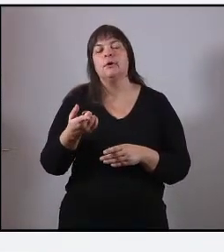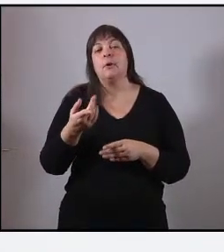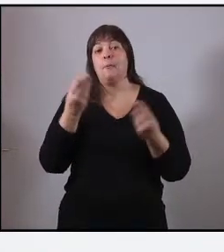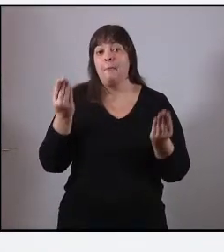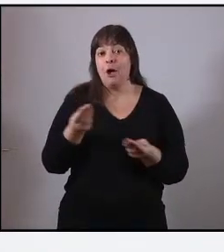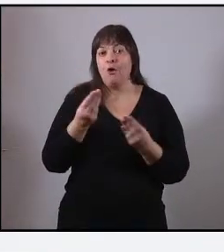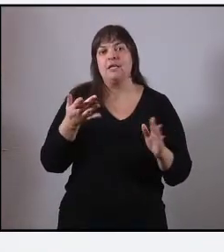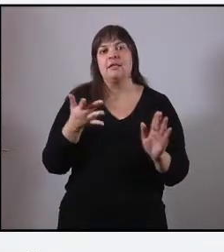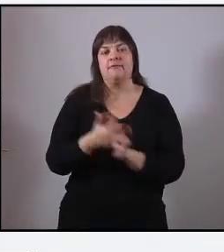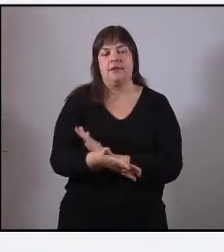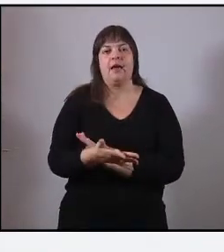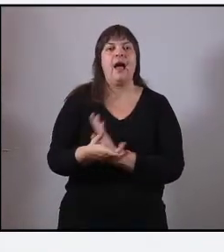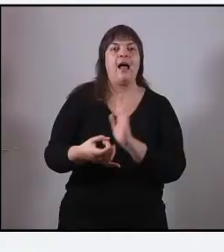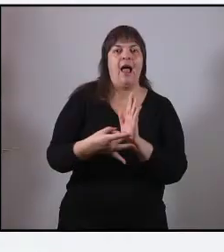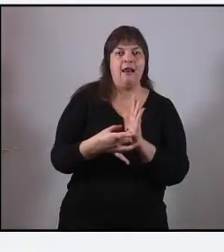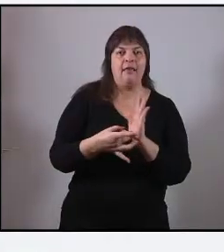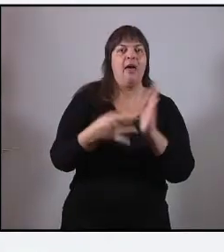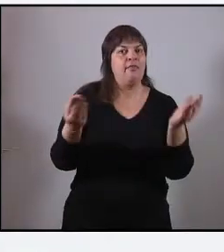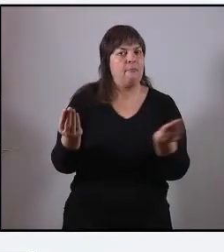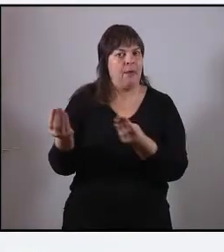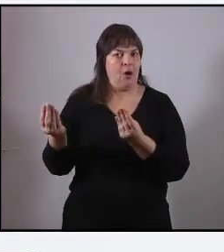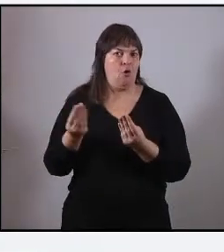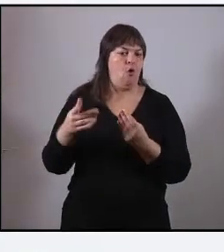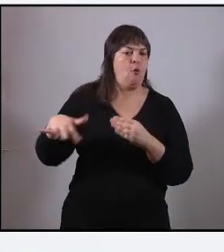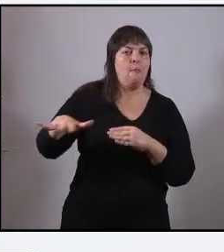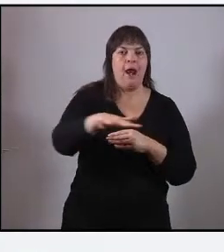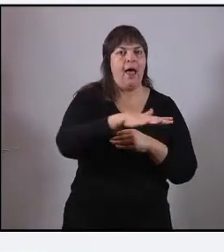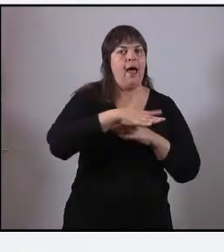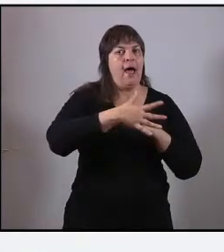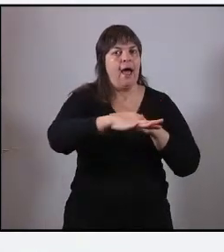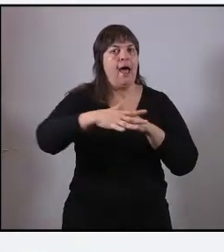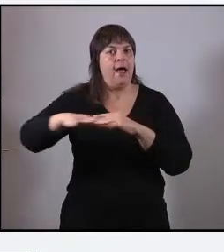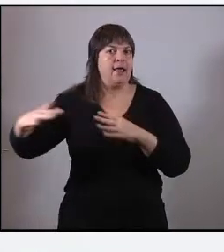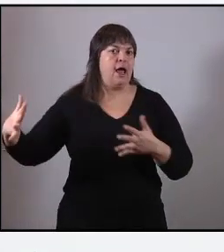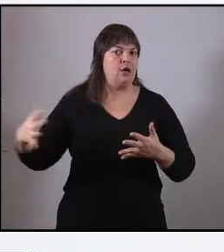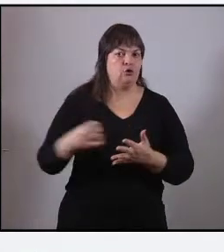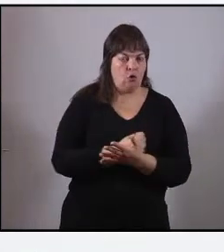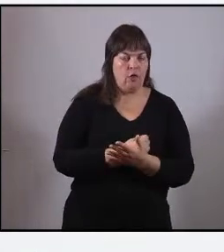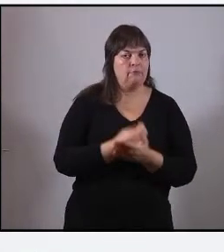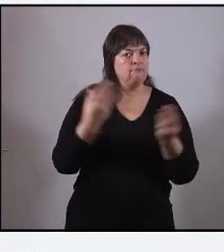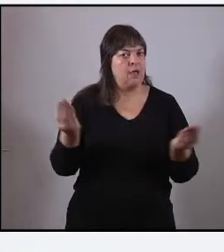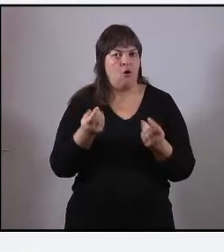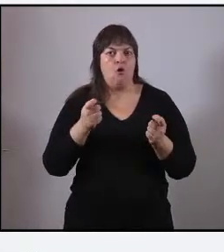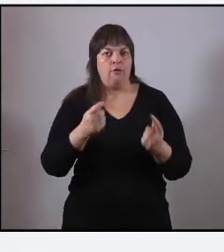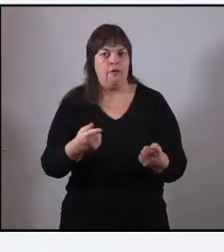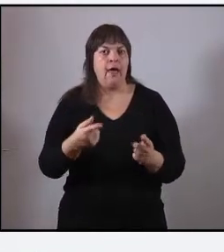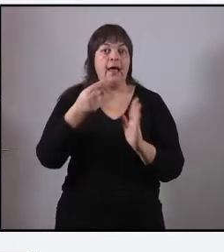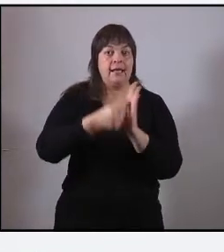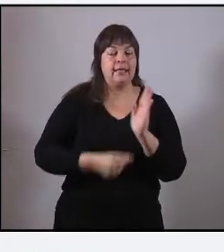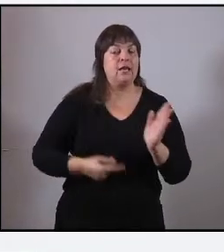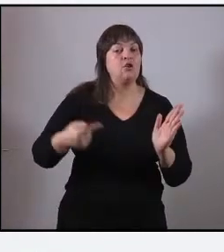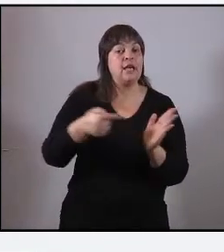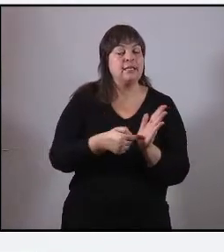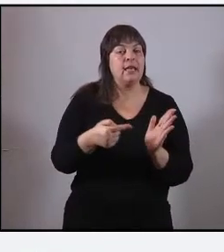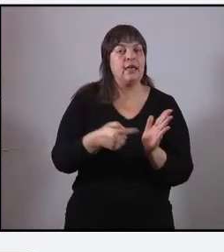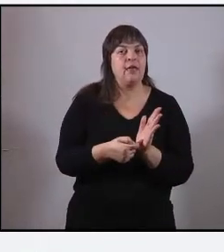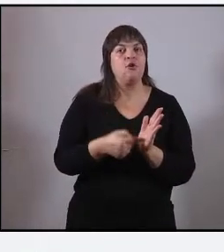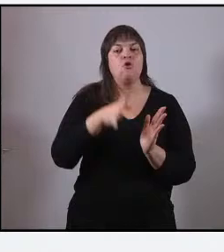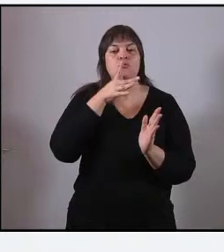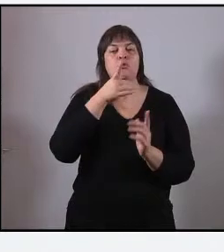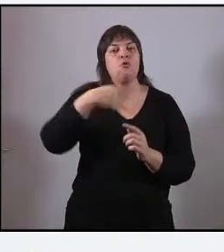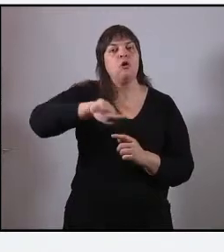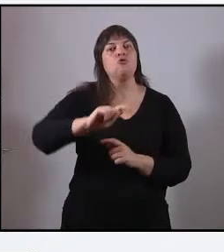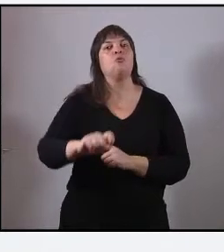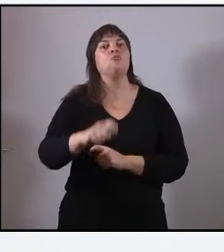los estándares de calidad de todas estas playas, así como cumplir con los criterios exigidos para obtener